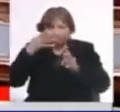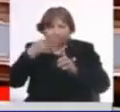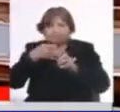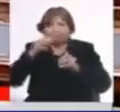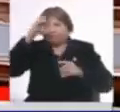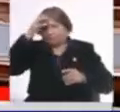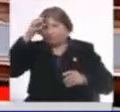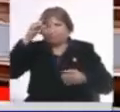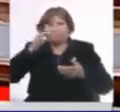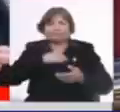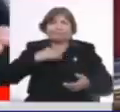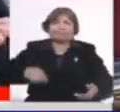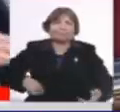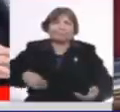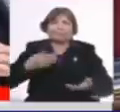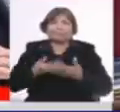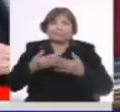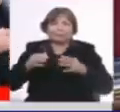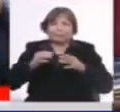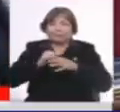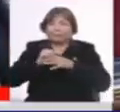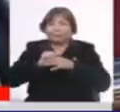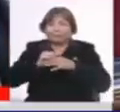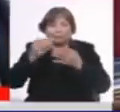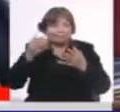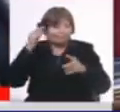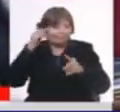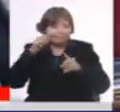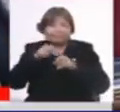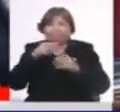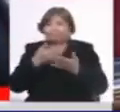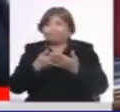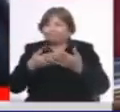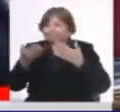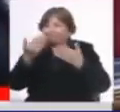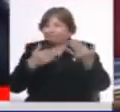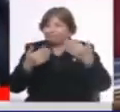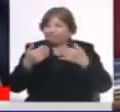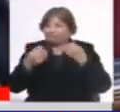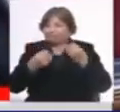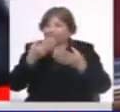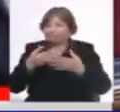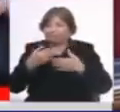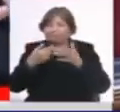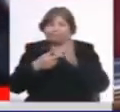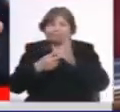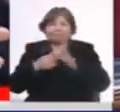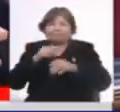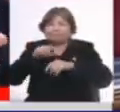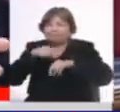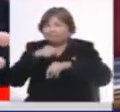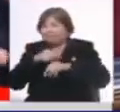las capacidades de un ministro en ejercicio apenas es convocado? ¿Cuánto tiempo le demora